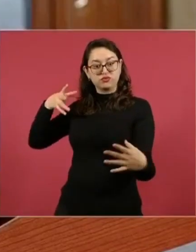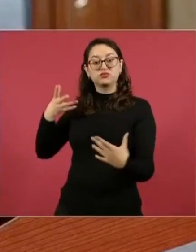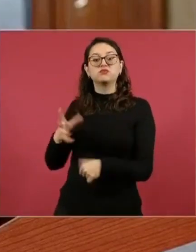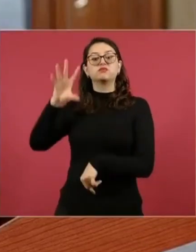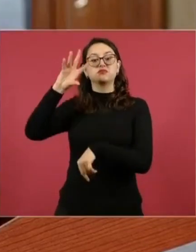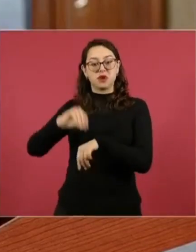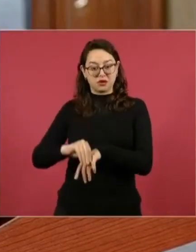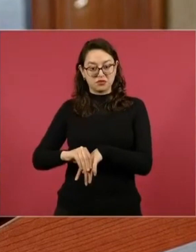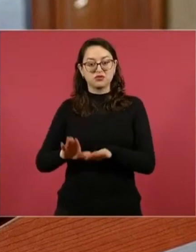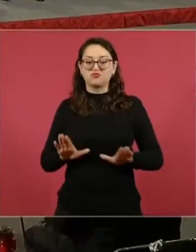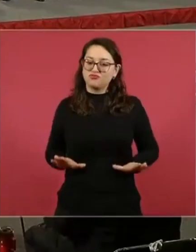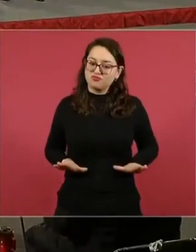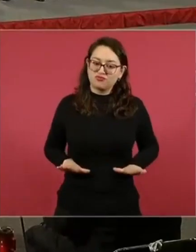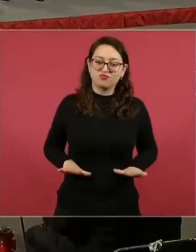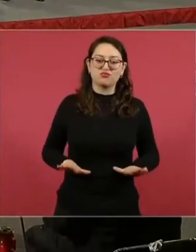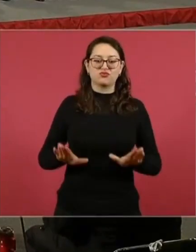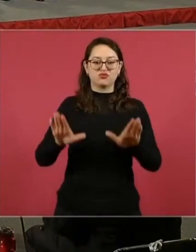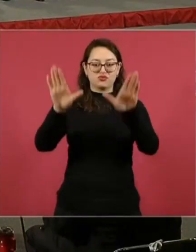autorización del